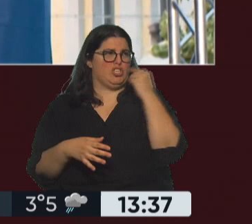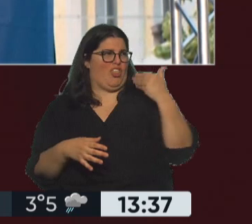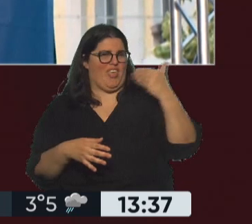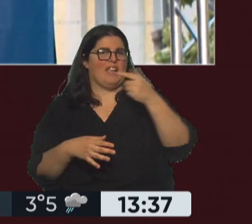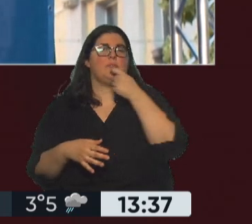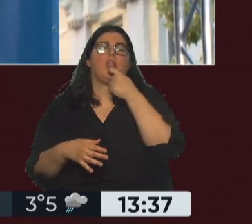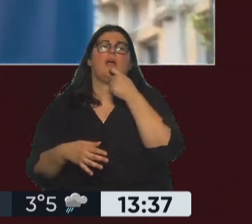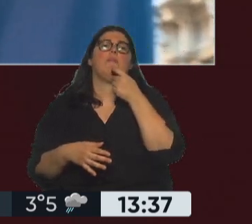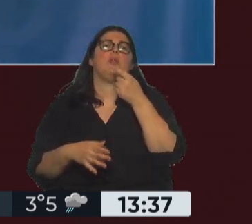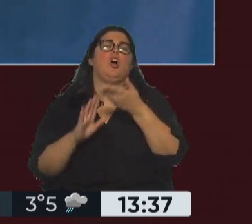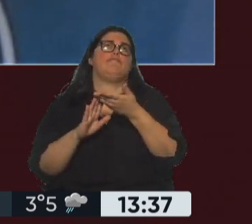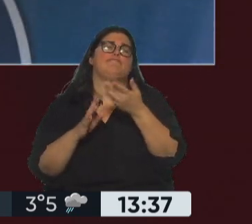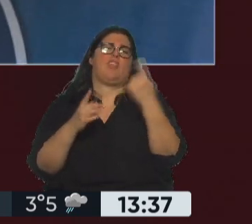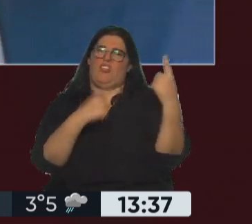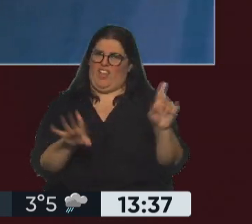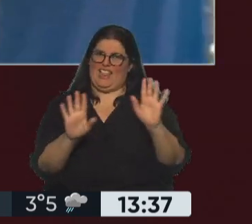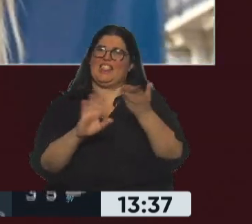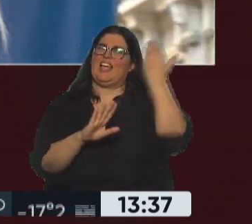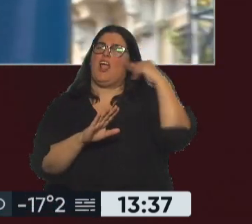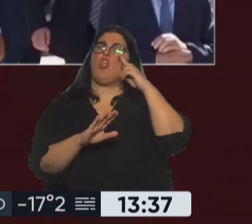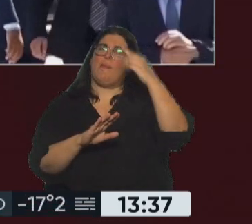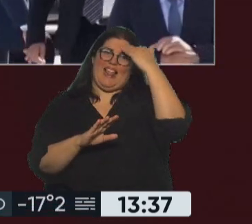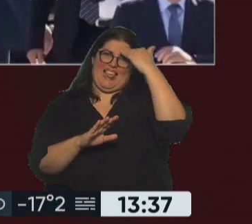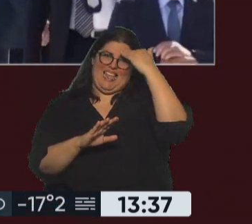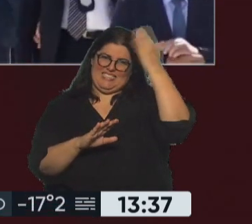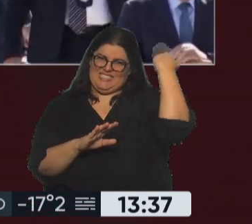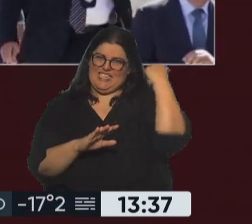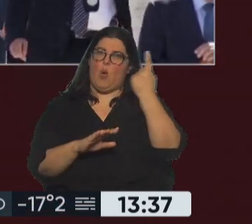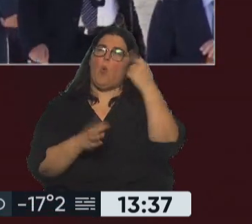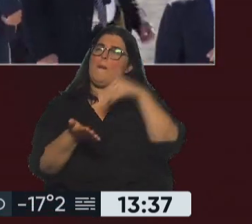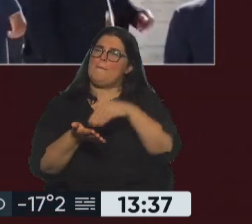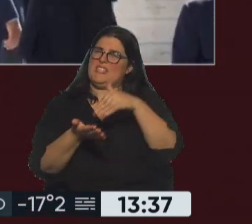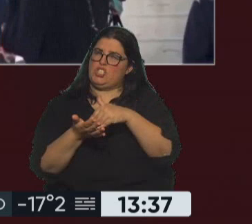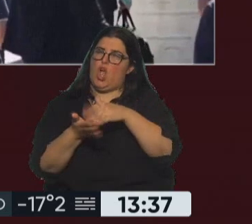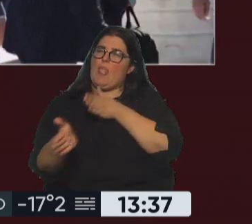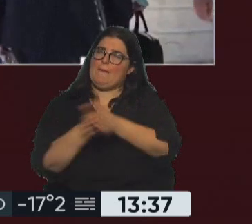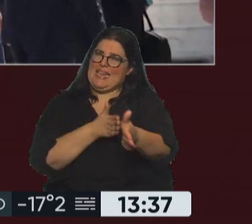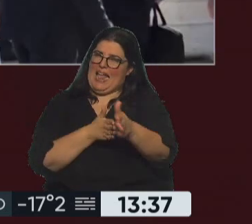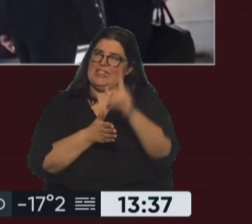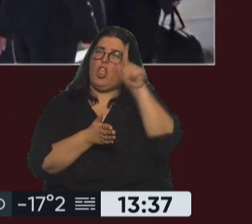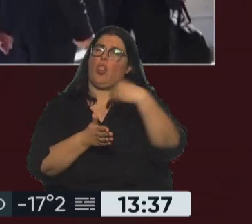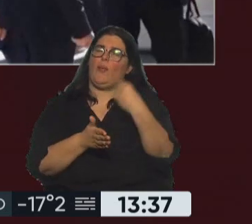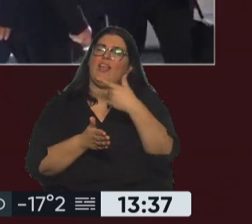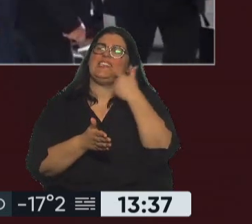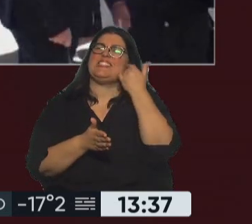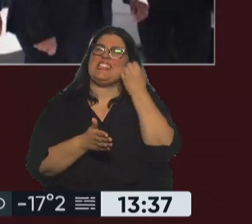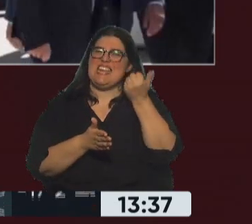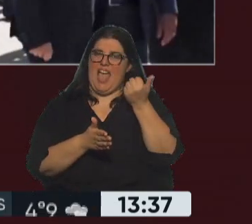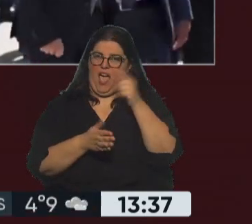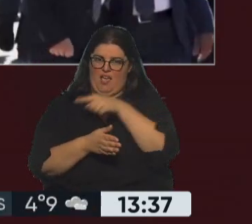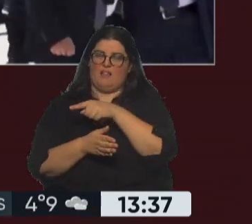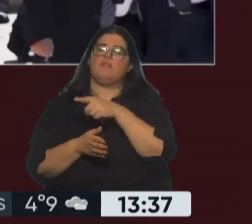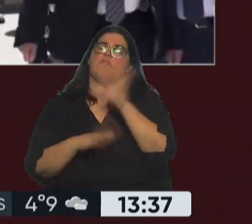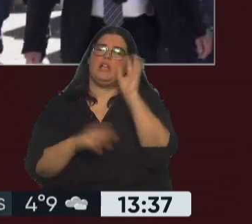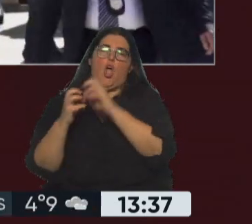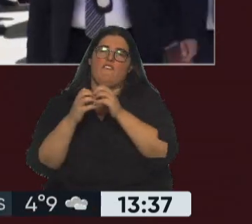lo que sucedió en 2015. Recordemos más de 1 millón de migrantes, fundamentalmente provenientes de Siria, a partir de lo que había sido el conflicto